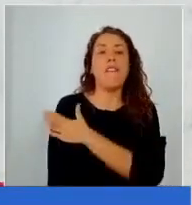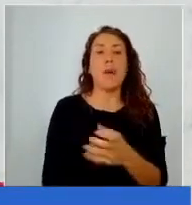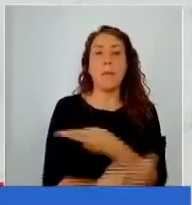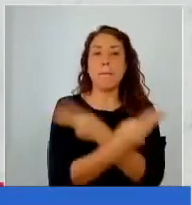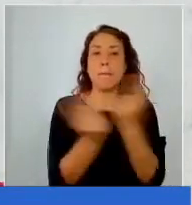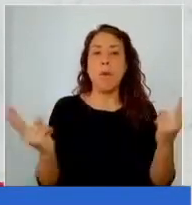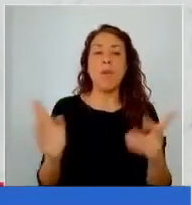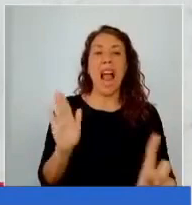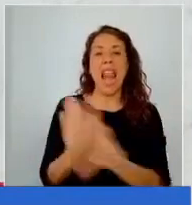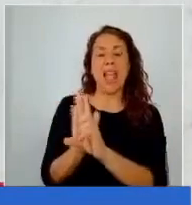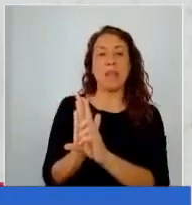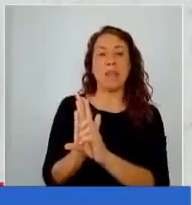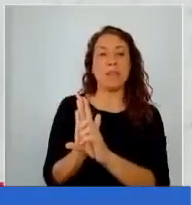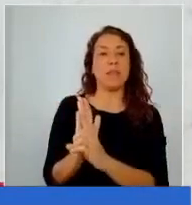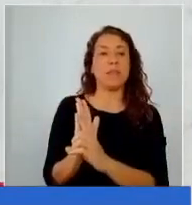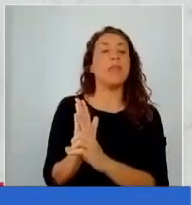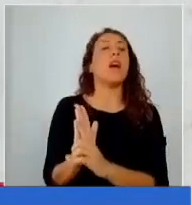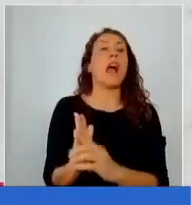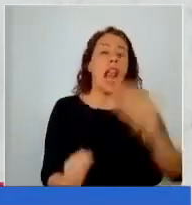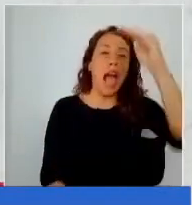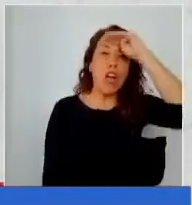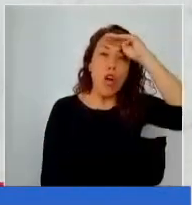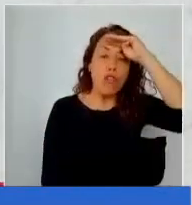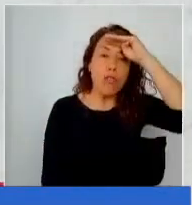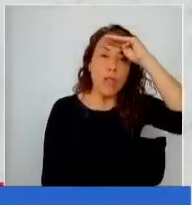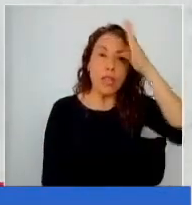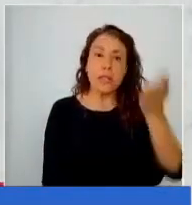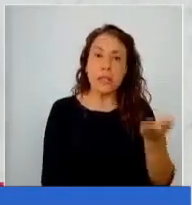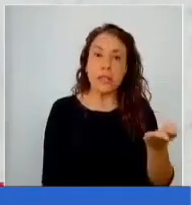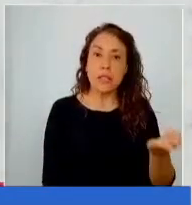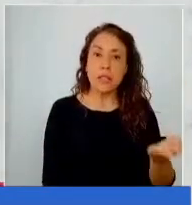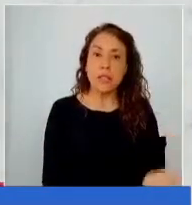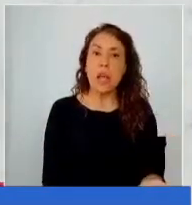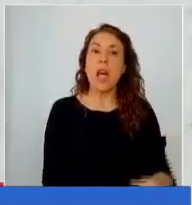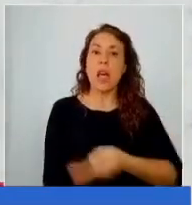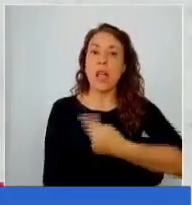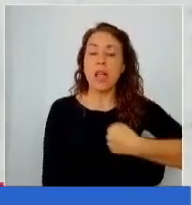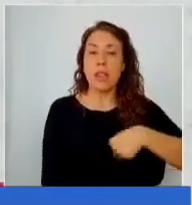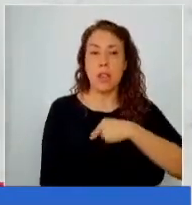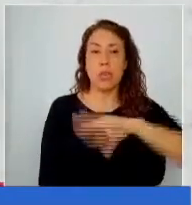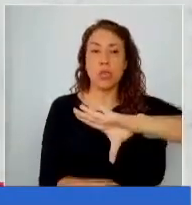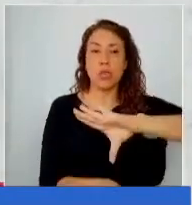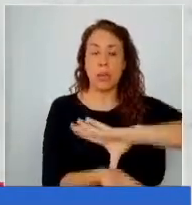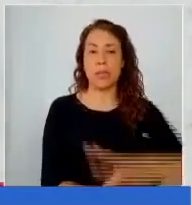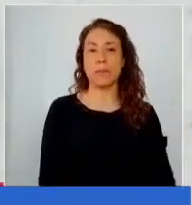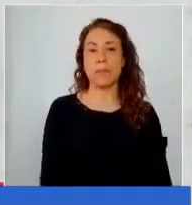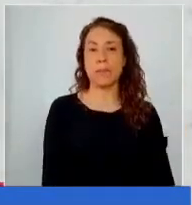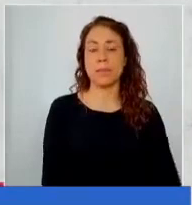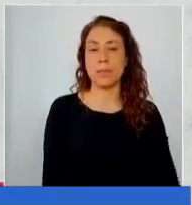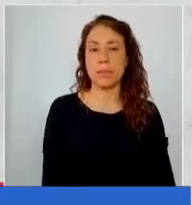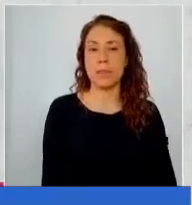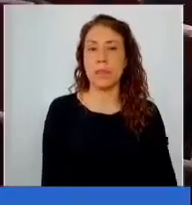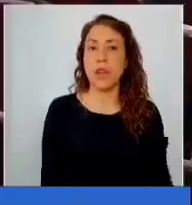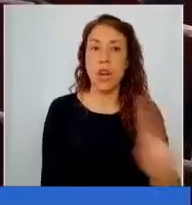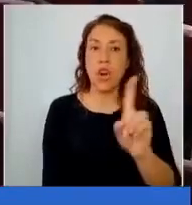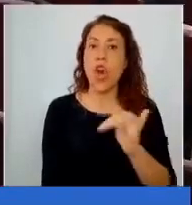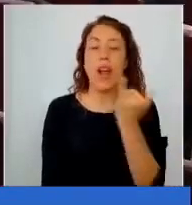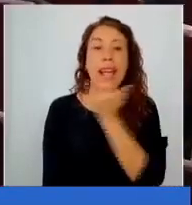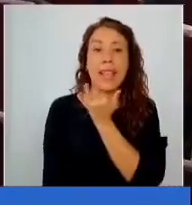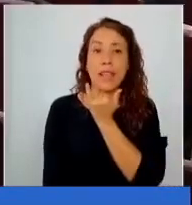la confianza y la credibilidad de nuestro país y no nos equivoquemos